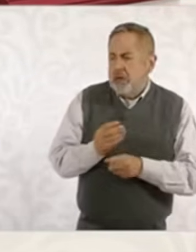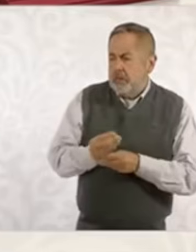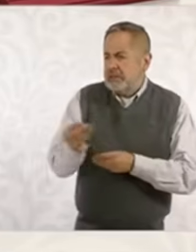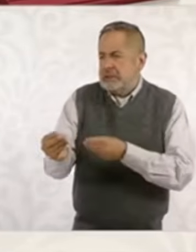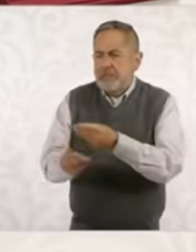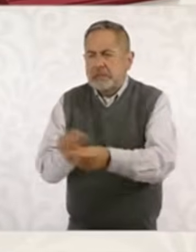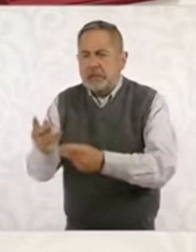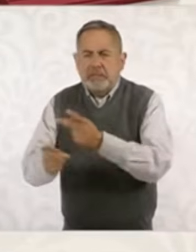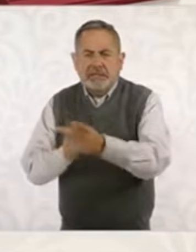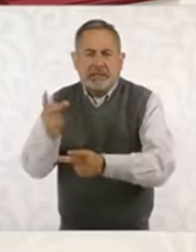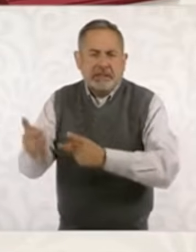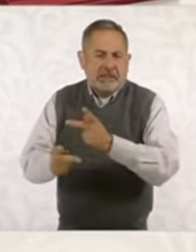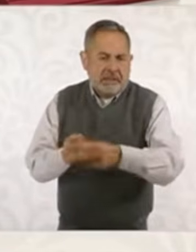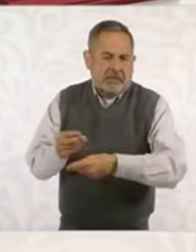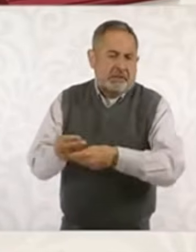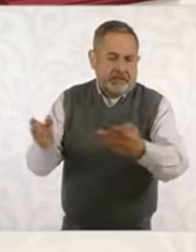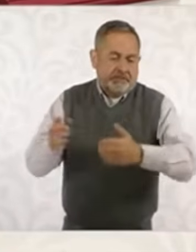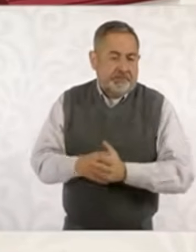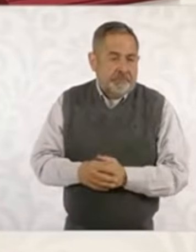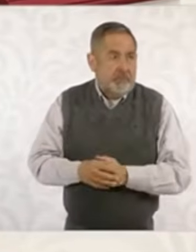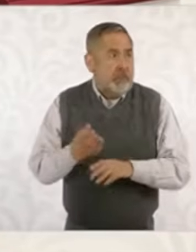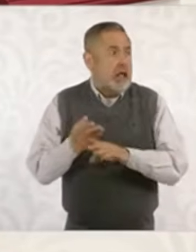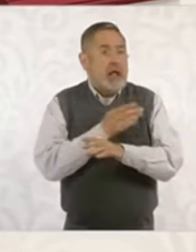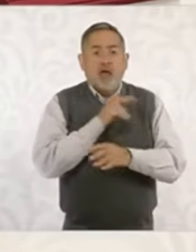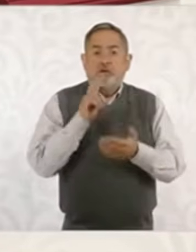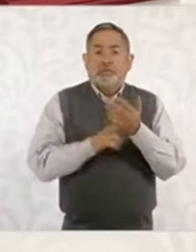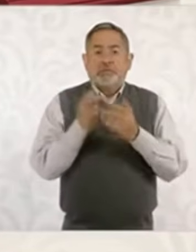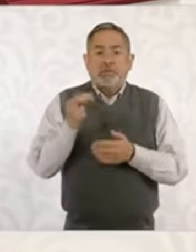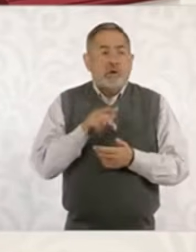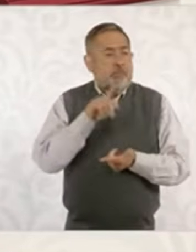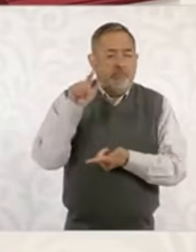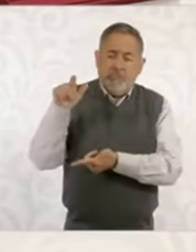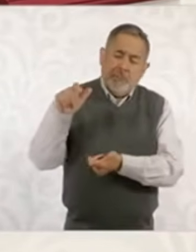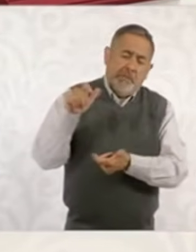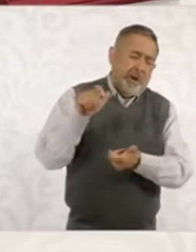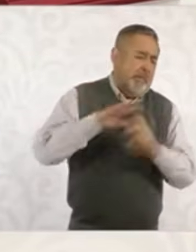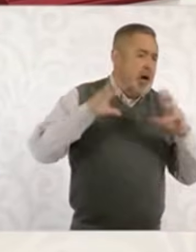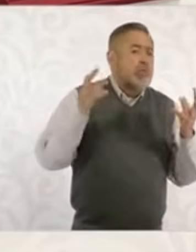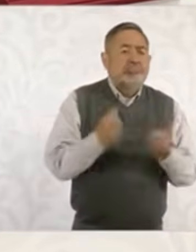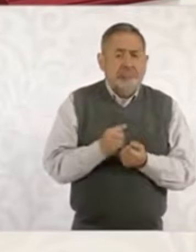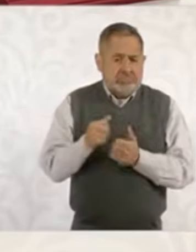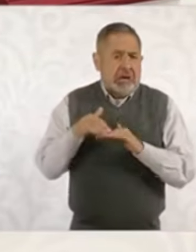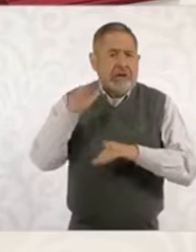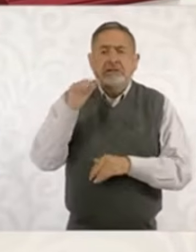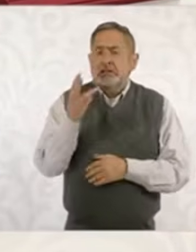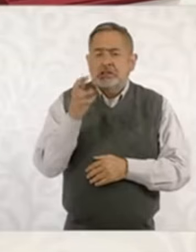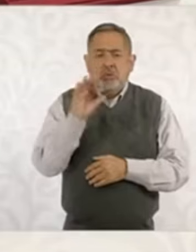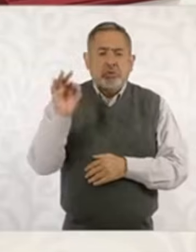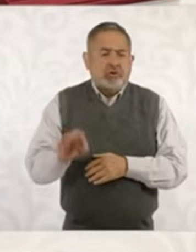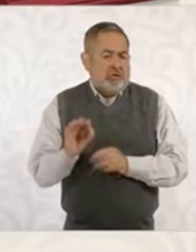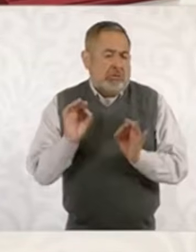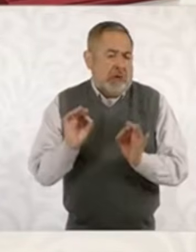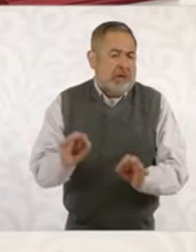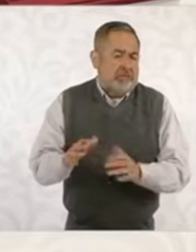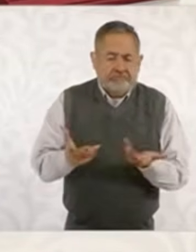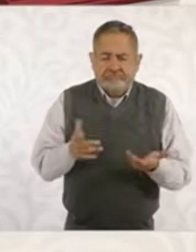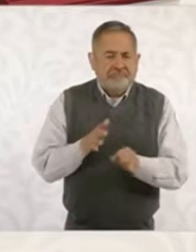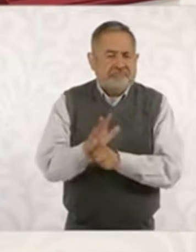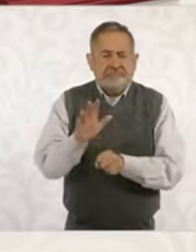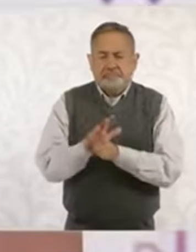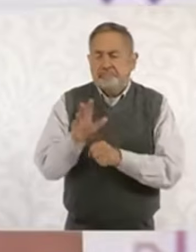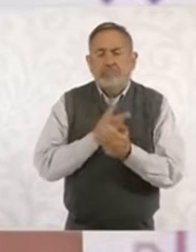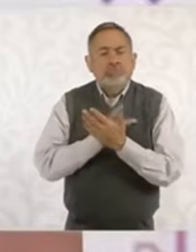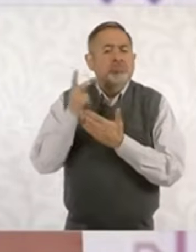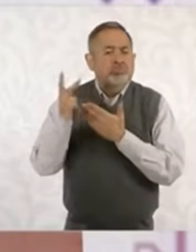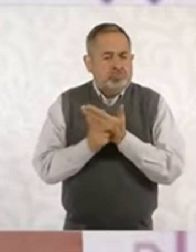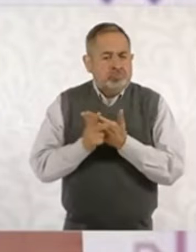2025 recaudó casi el 3%, mucho más que en 2024, y eso nos permite tener nuestro programa de